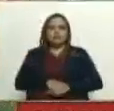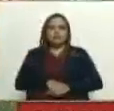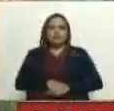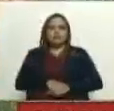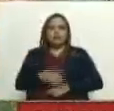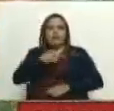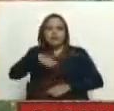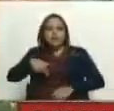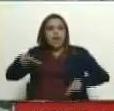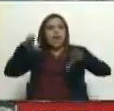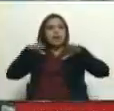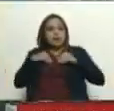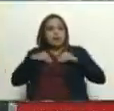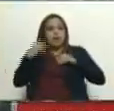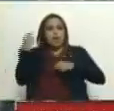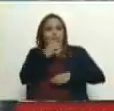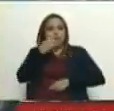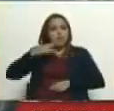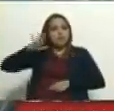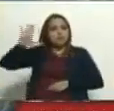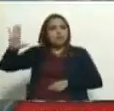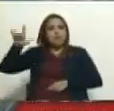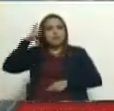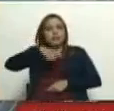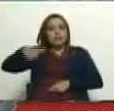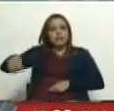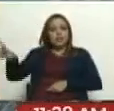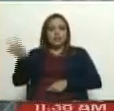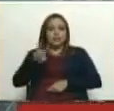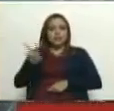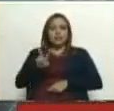Asumimos el compromiso como venezolanos.